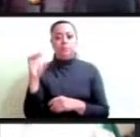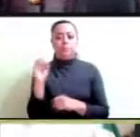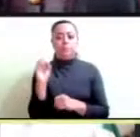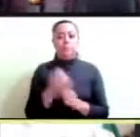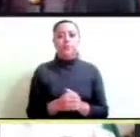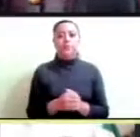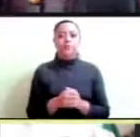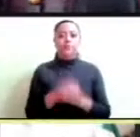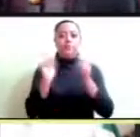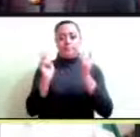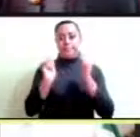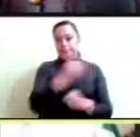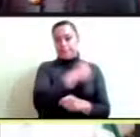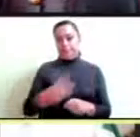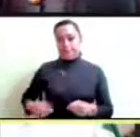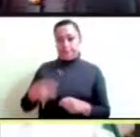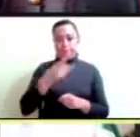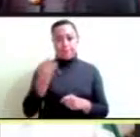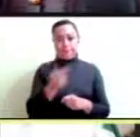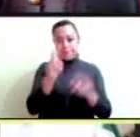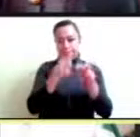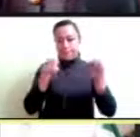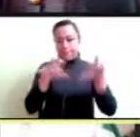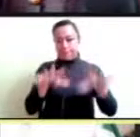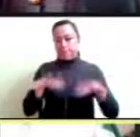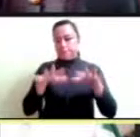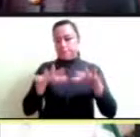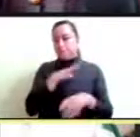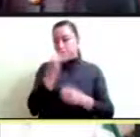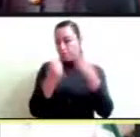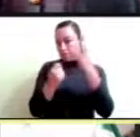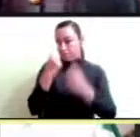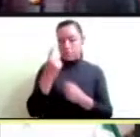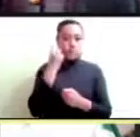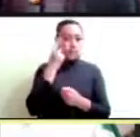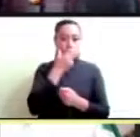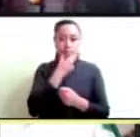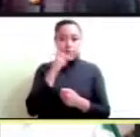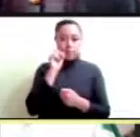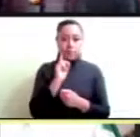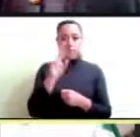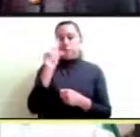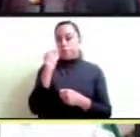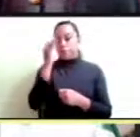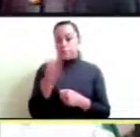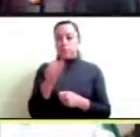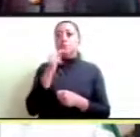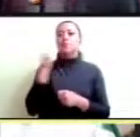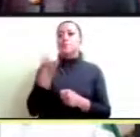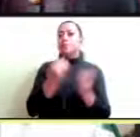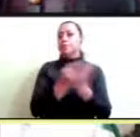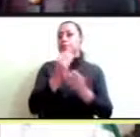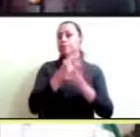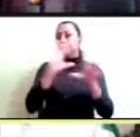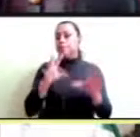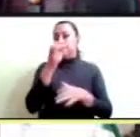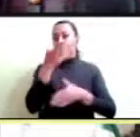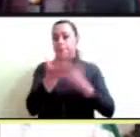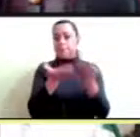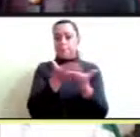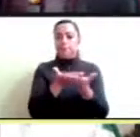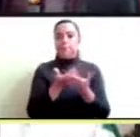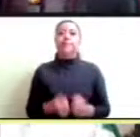la presidencia se consulta al pleno si existe alguna diputada o diputado en contra de considerar de urgente y obvia resolución la proposición de